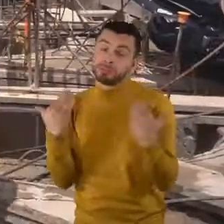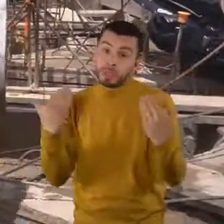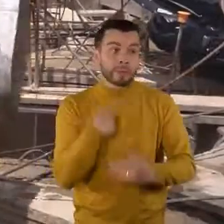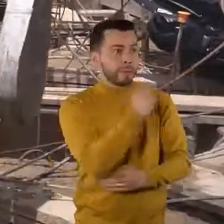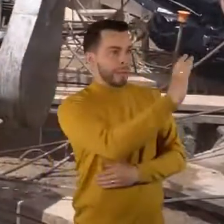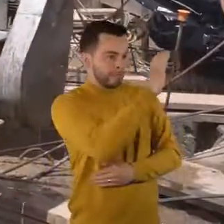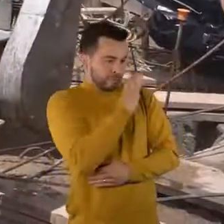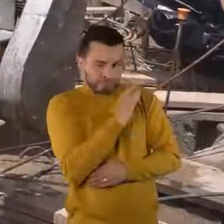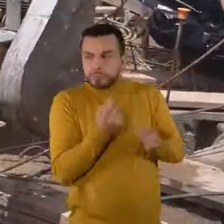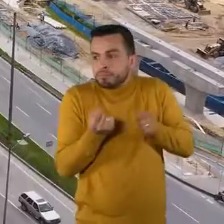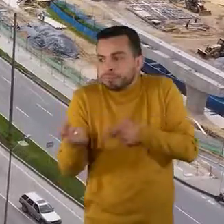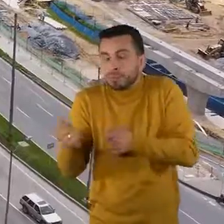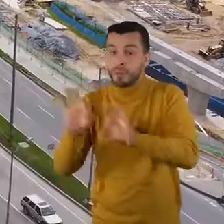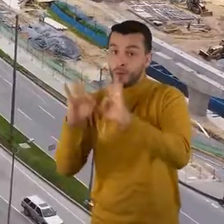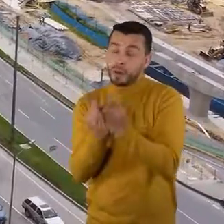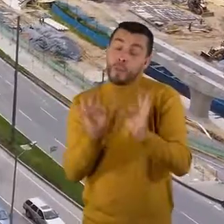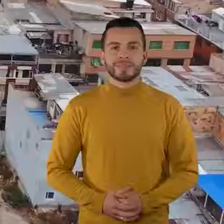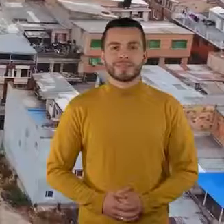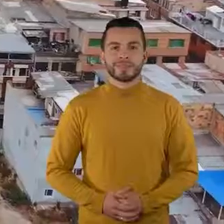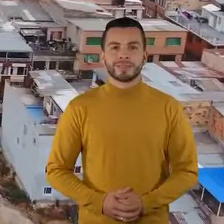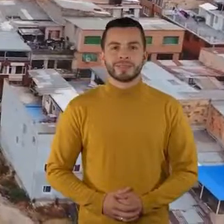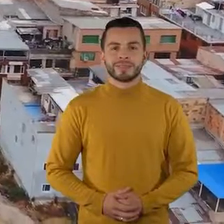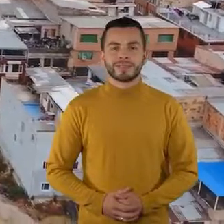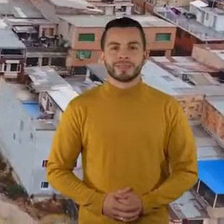pesos incluyendo interventoría